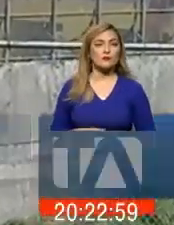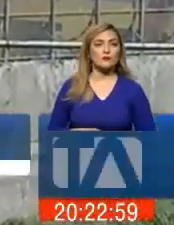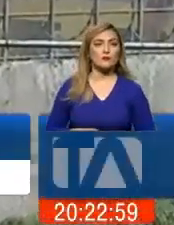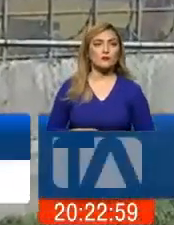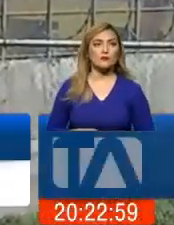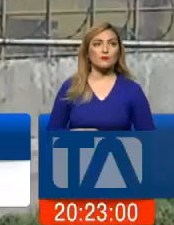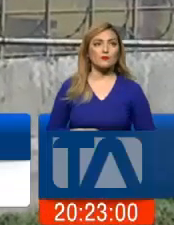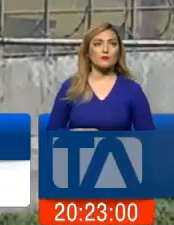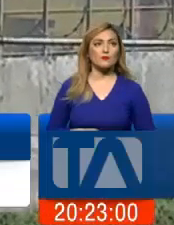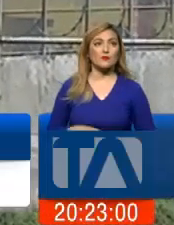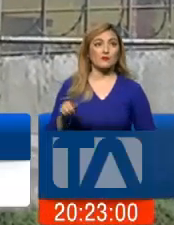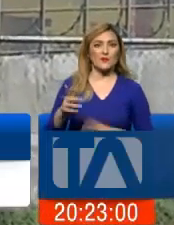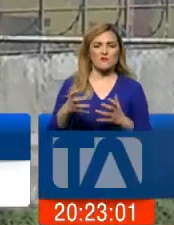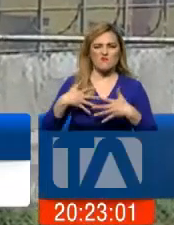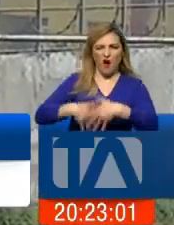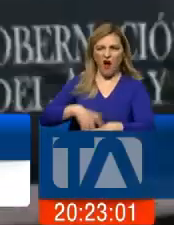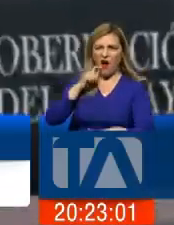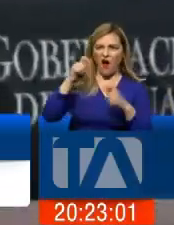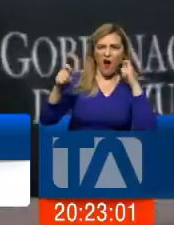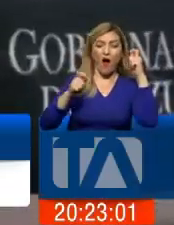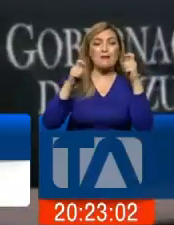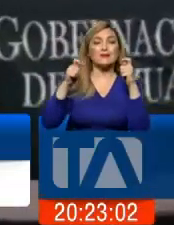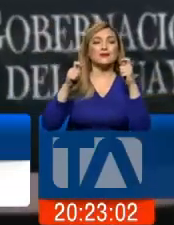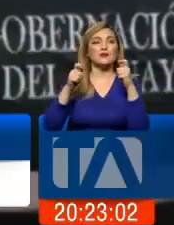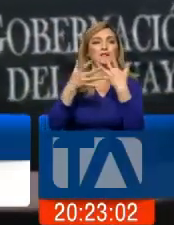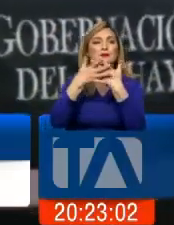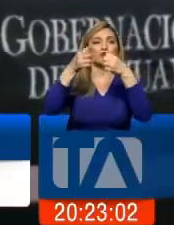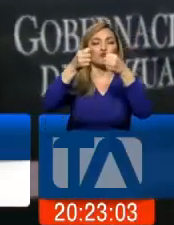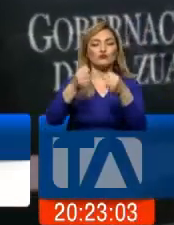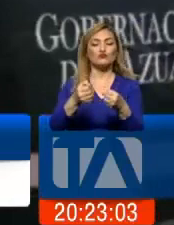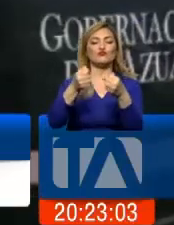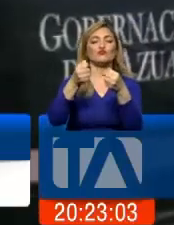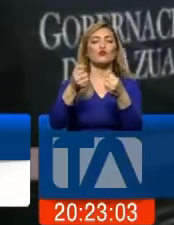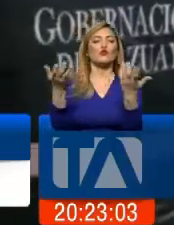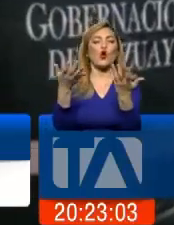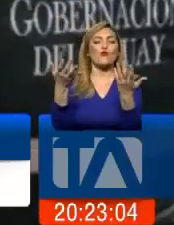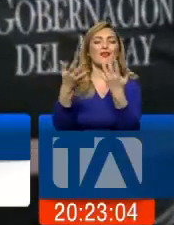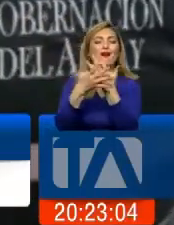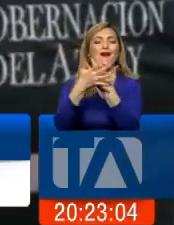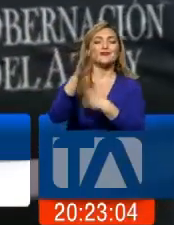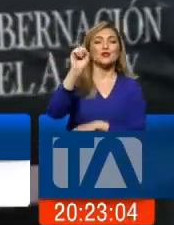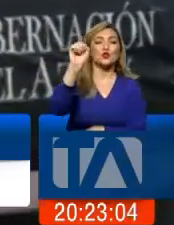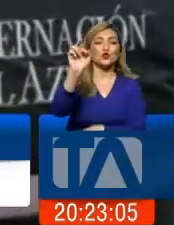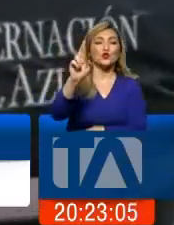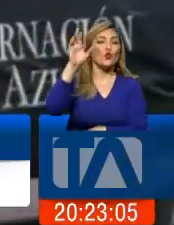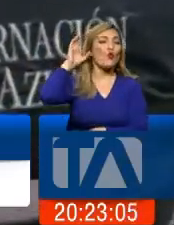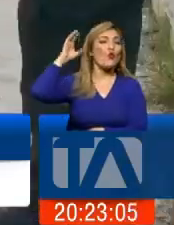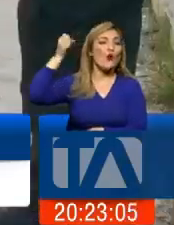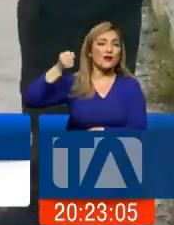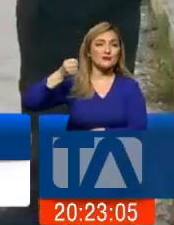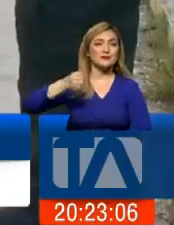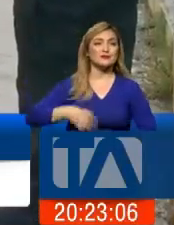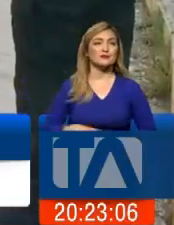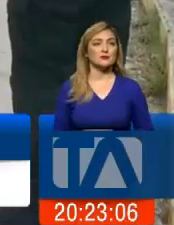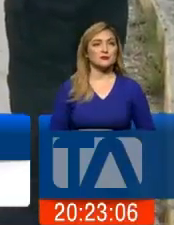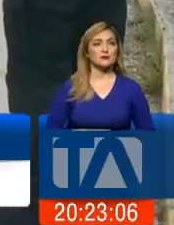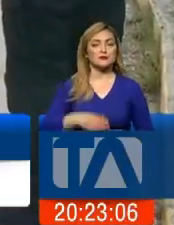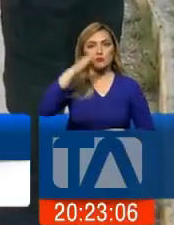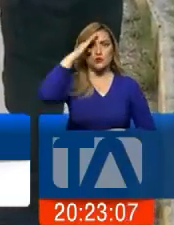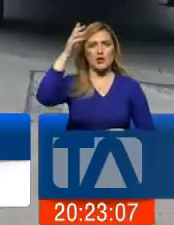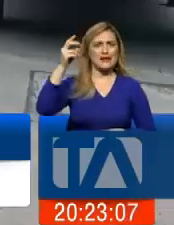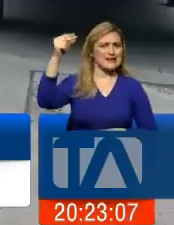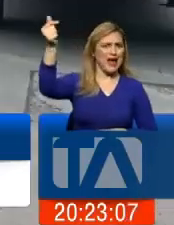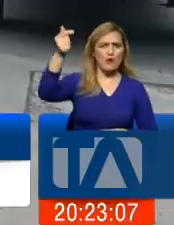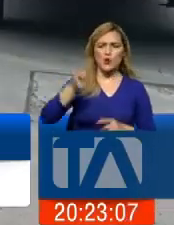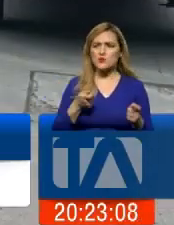Intentaron amotinarse. Son los reos del Centro de Rehabilitación Social de Turi al sur de Cuenca. No obstante, una rápida acción,